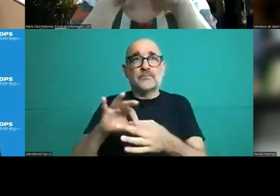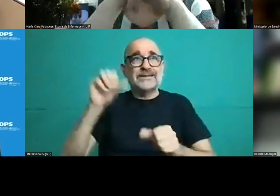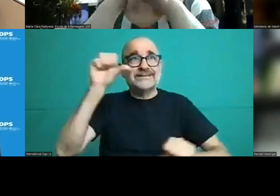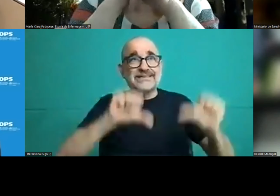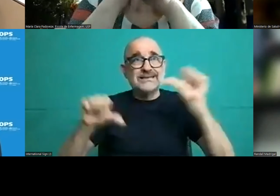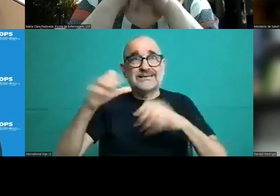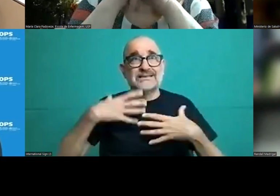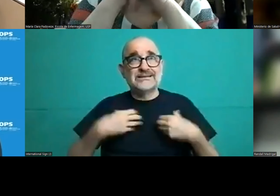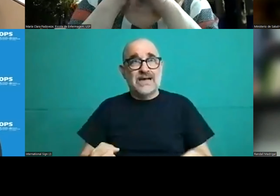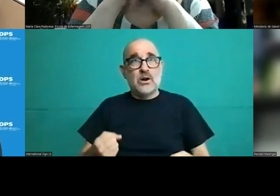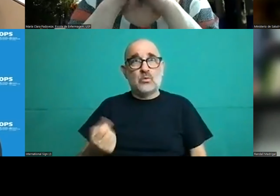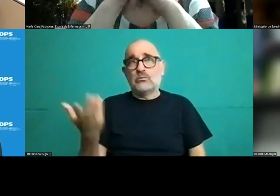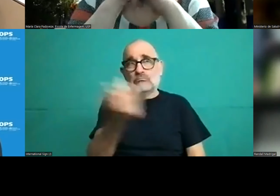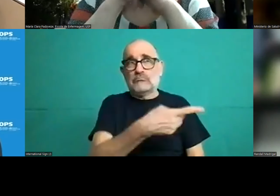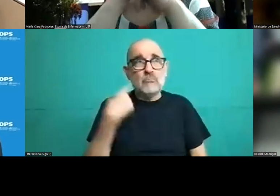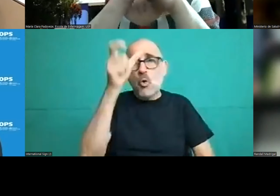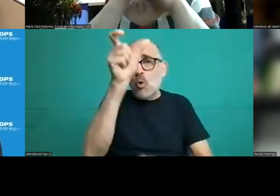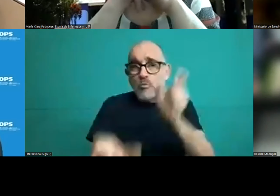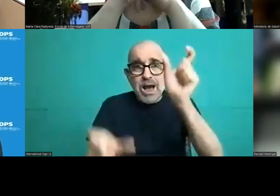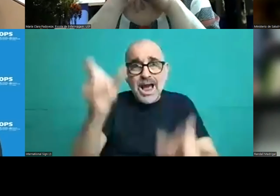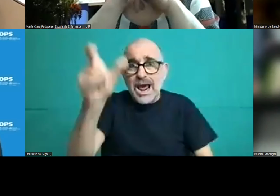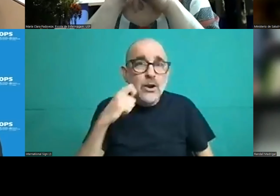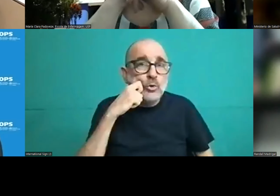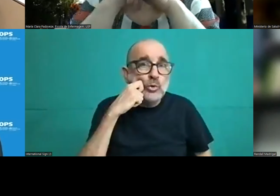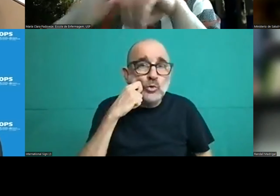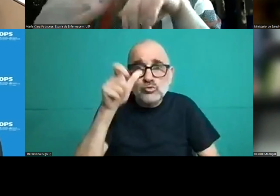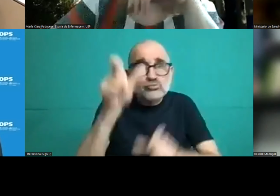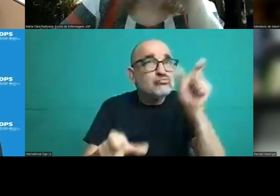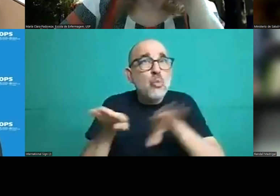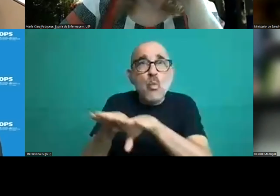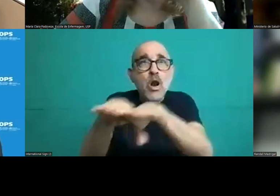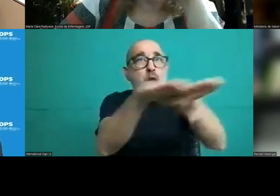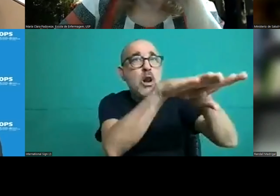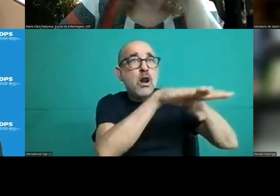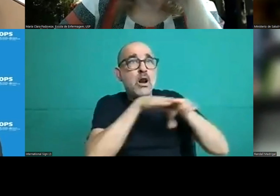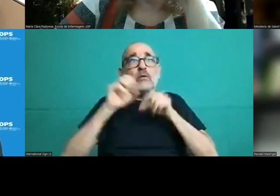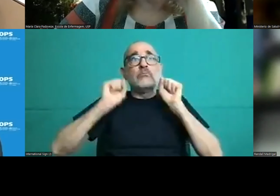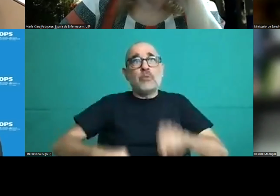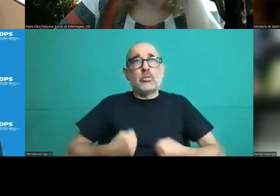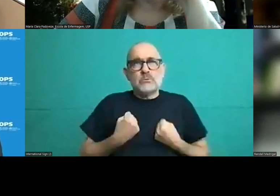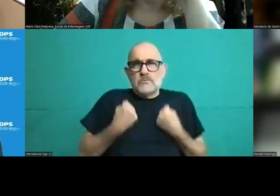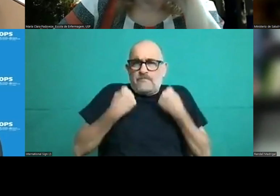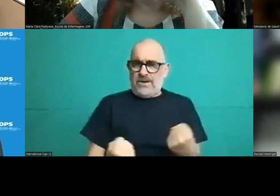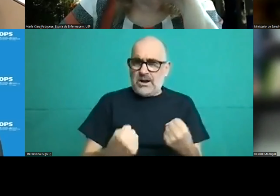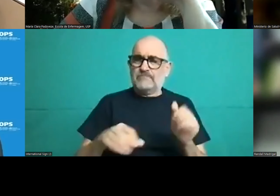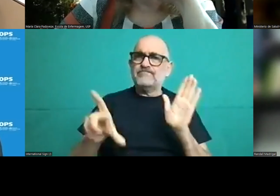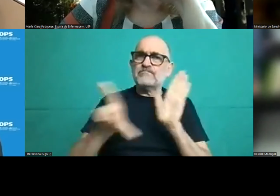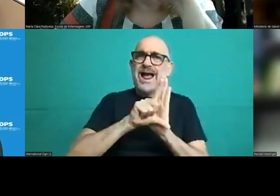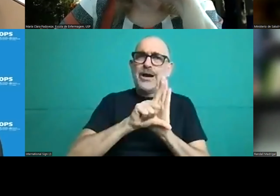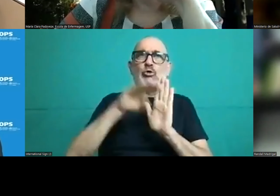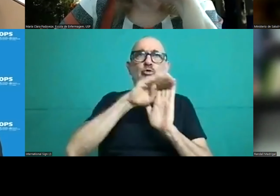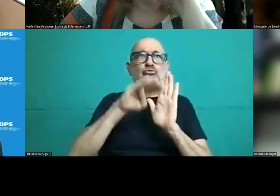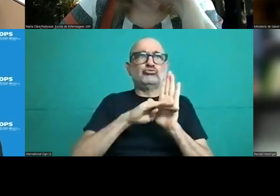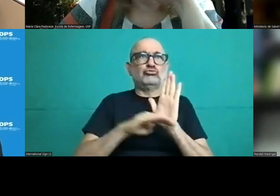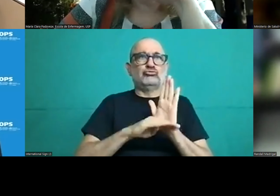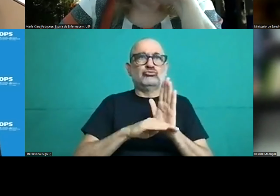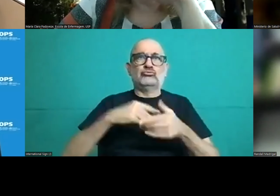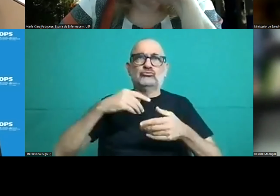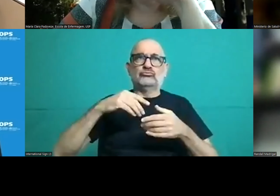más igual legislación sobre seguridad del paciente que venga a contribuir a esta cultura de